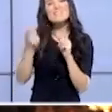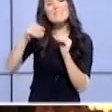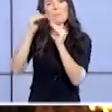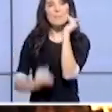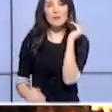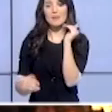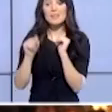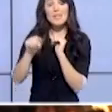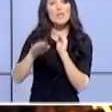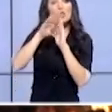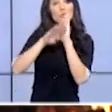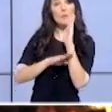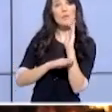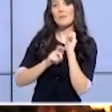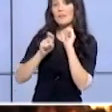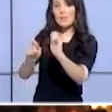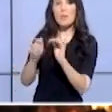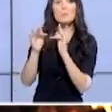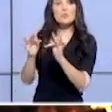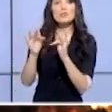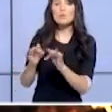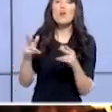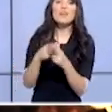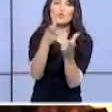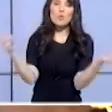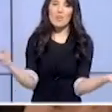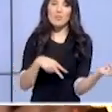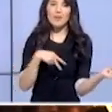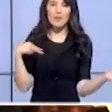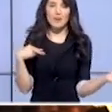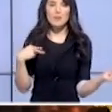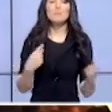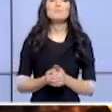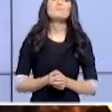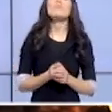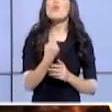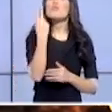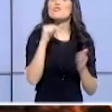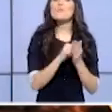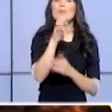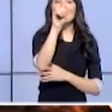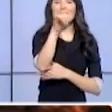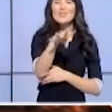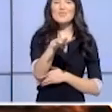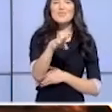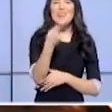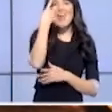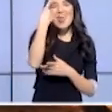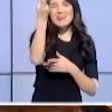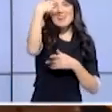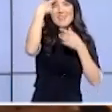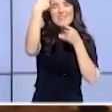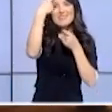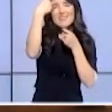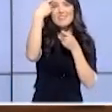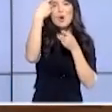bajas una medida que beneficiará a la sociedad en su conjunto 2014